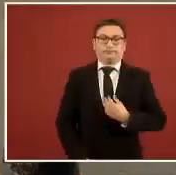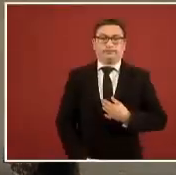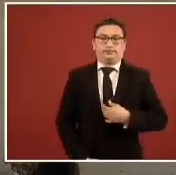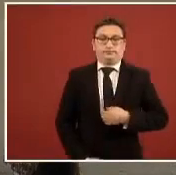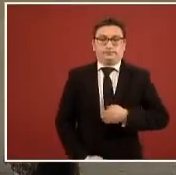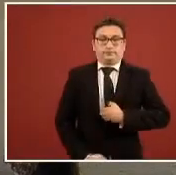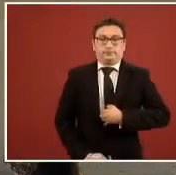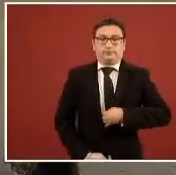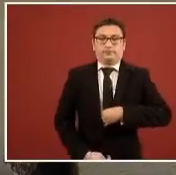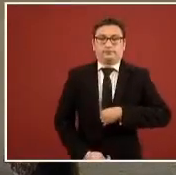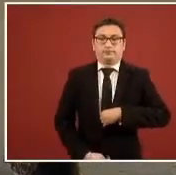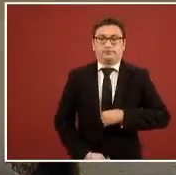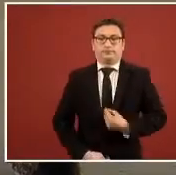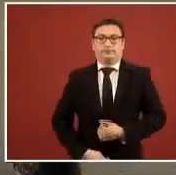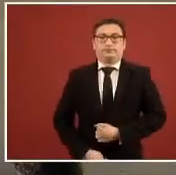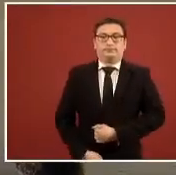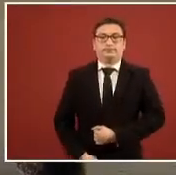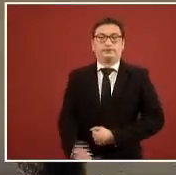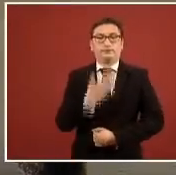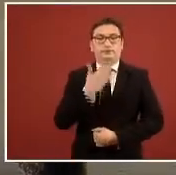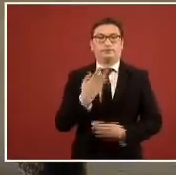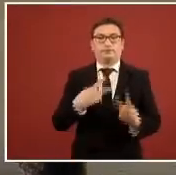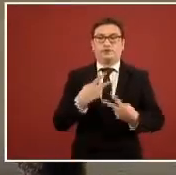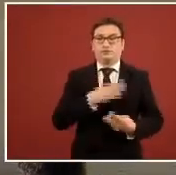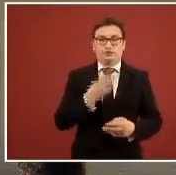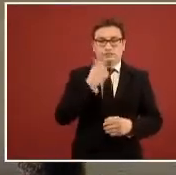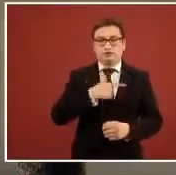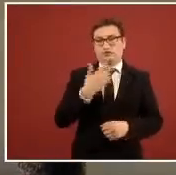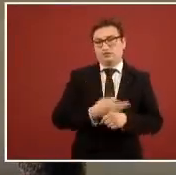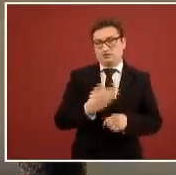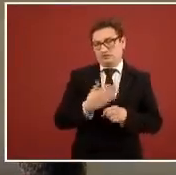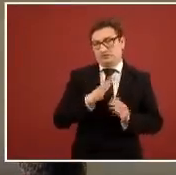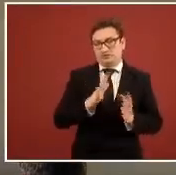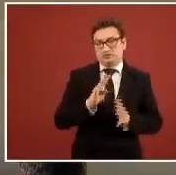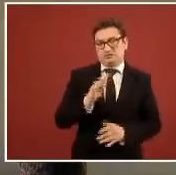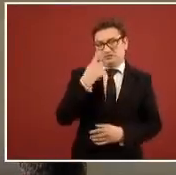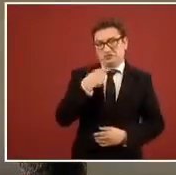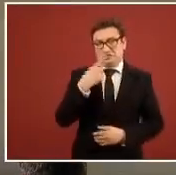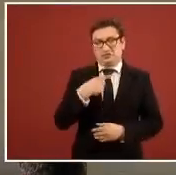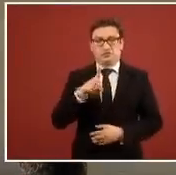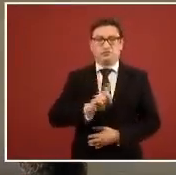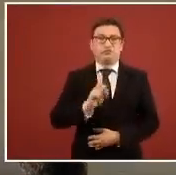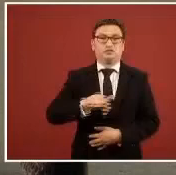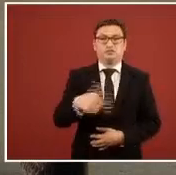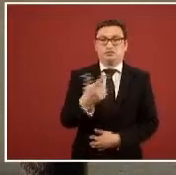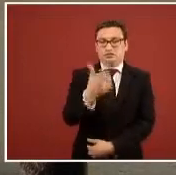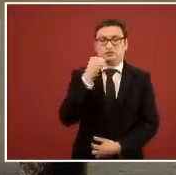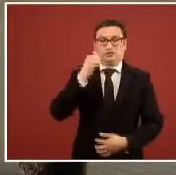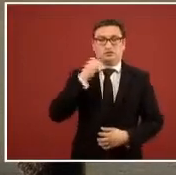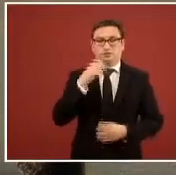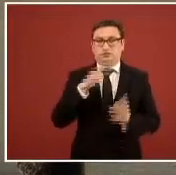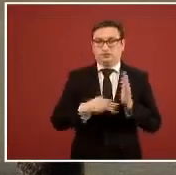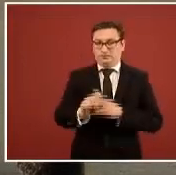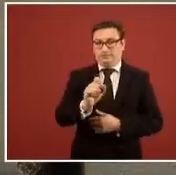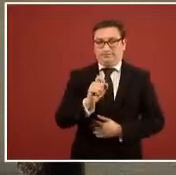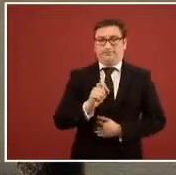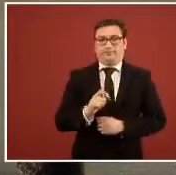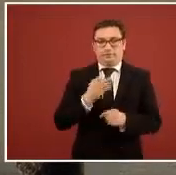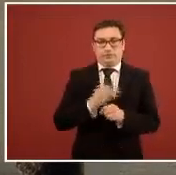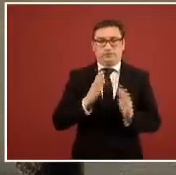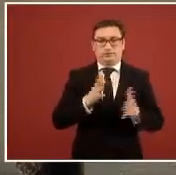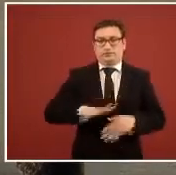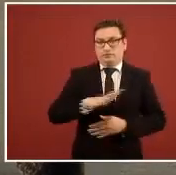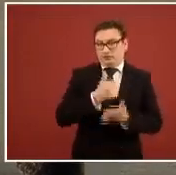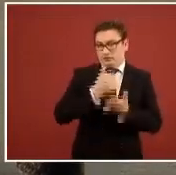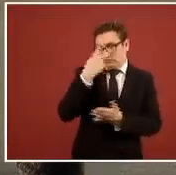Bienvenidos, colegas. Muy buenas noches. Muy bien, pues son las 19 horas del domingo 12 de abril de 2020. Estamos en la